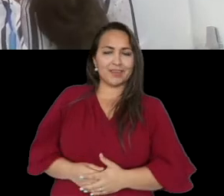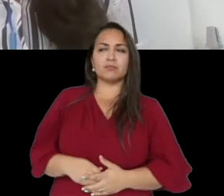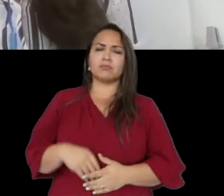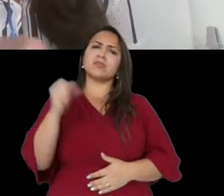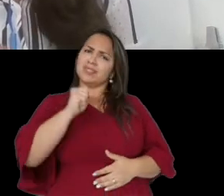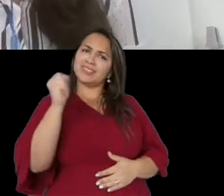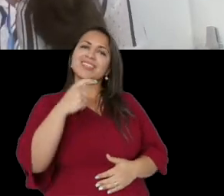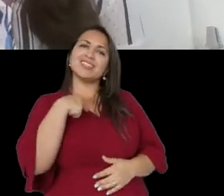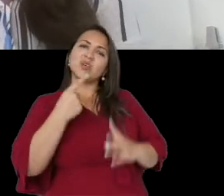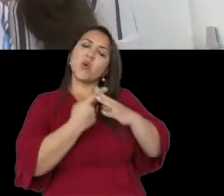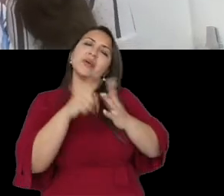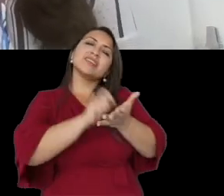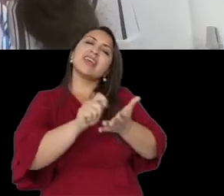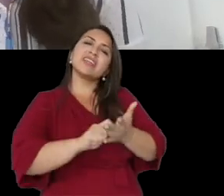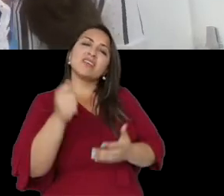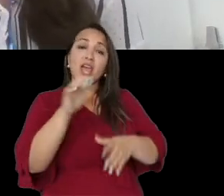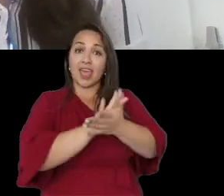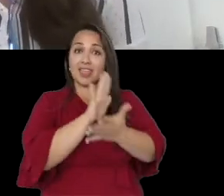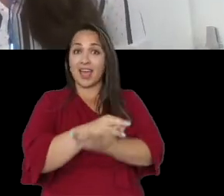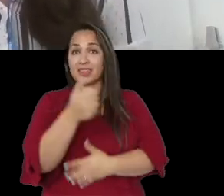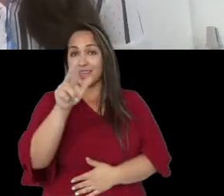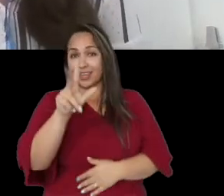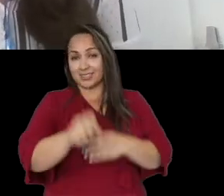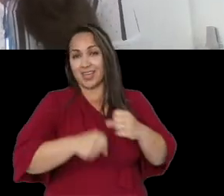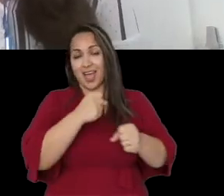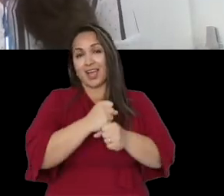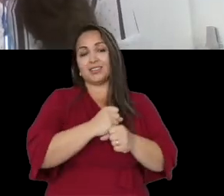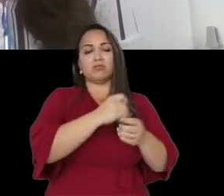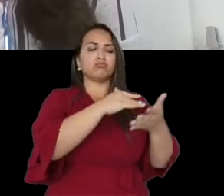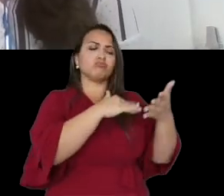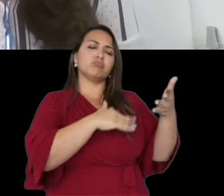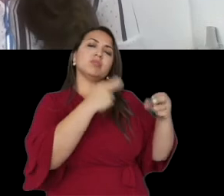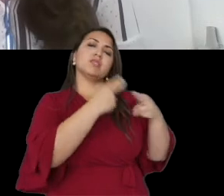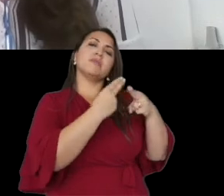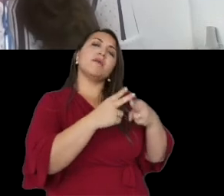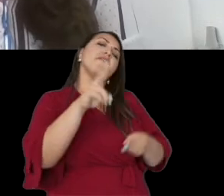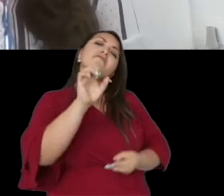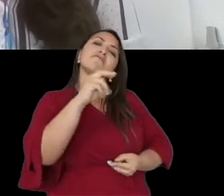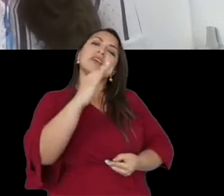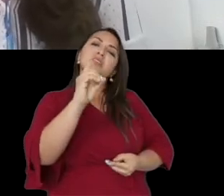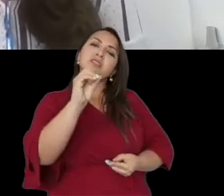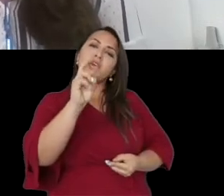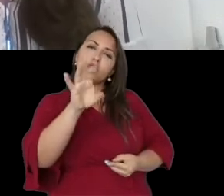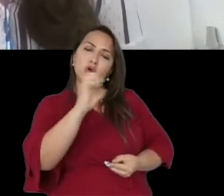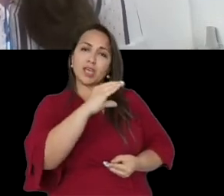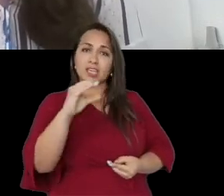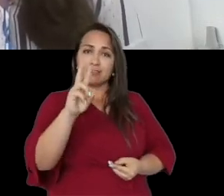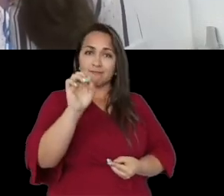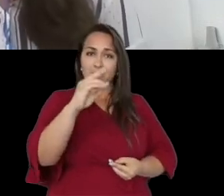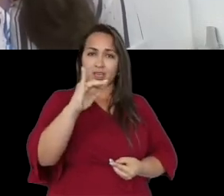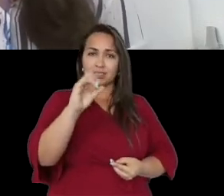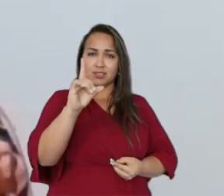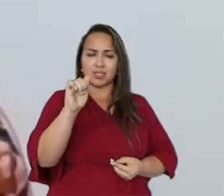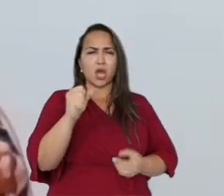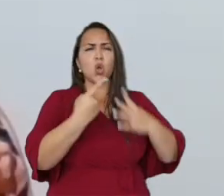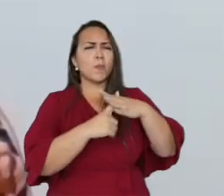empecé a escribir a los 13 años una novela que se llamaba Vencedores y Vencidos, que empieza,